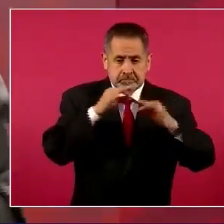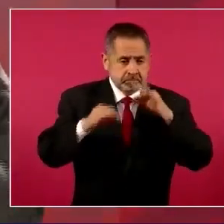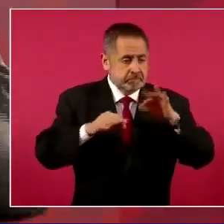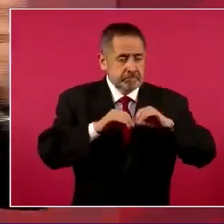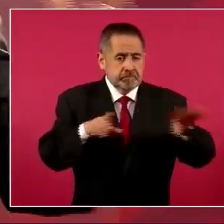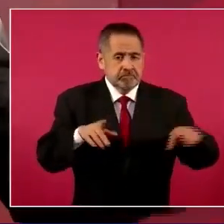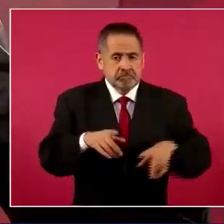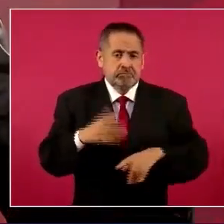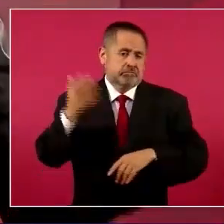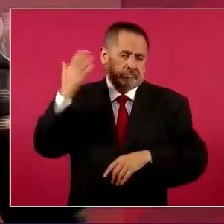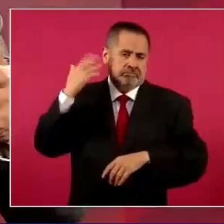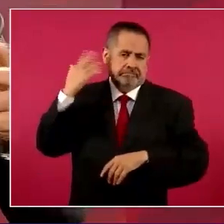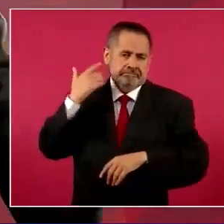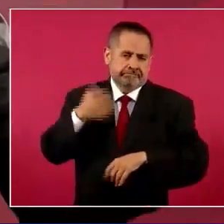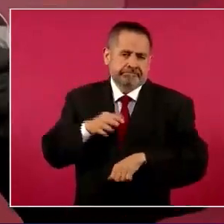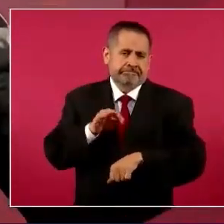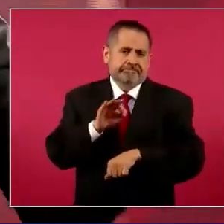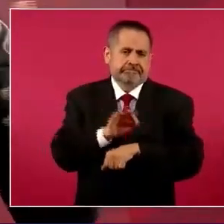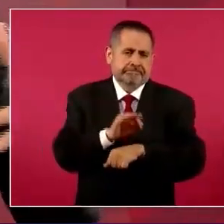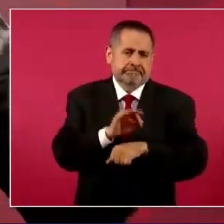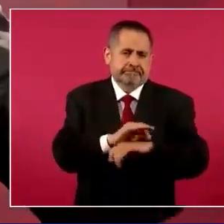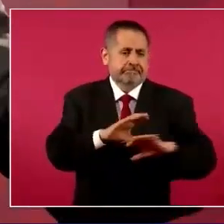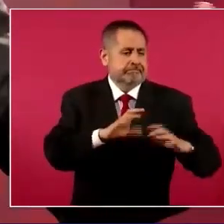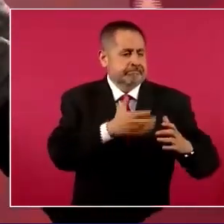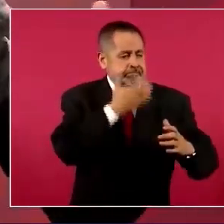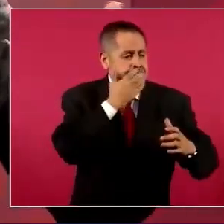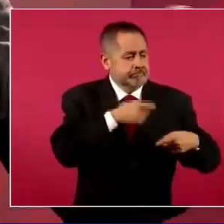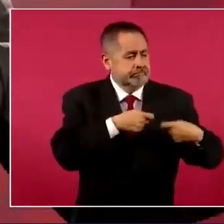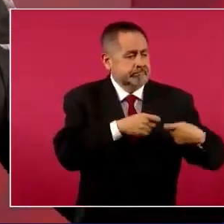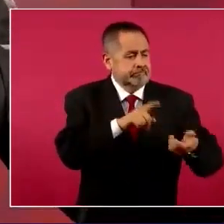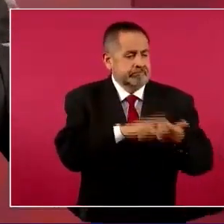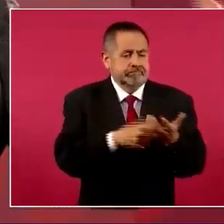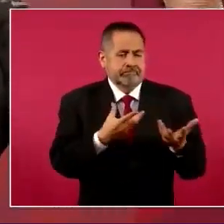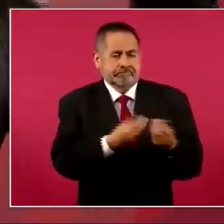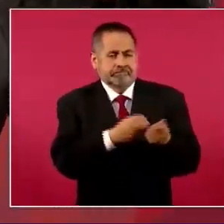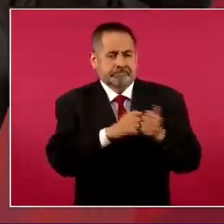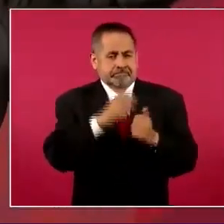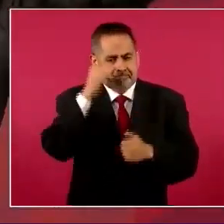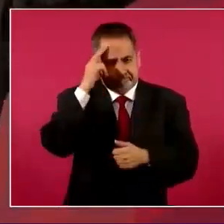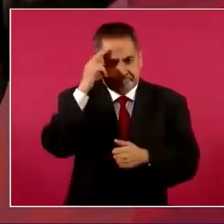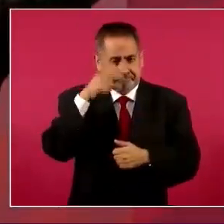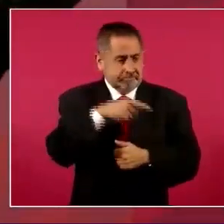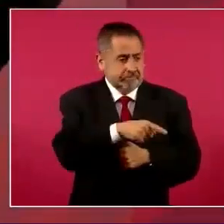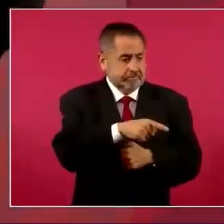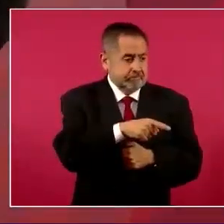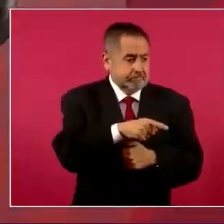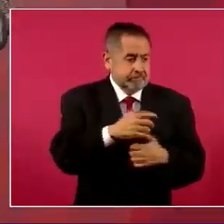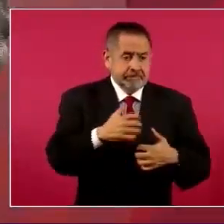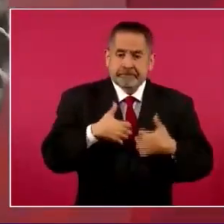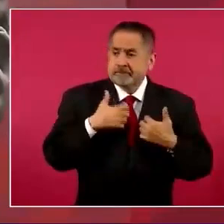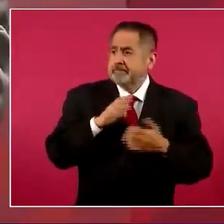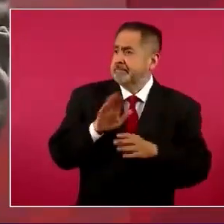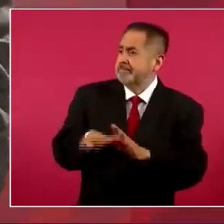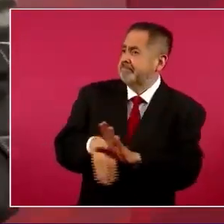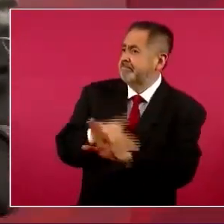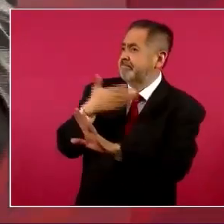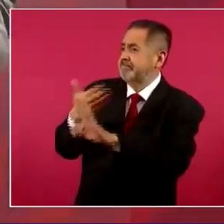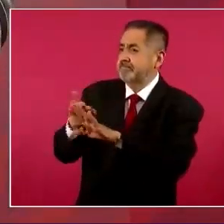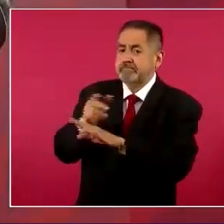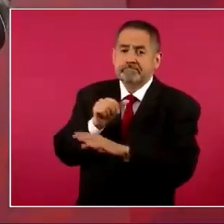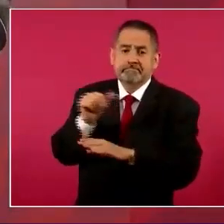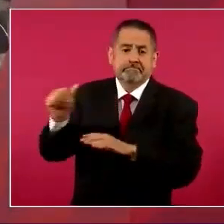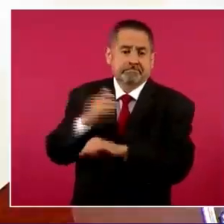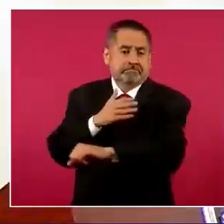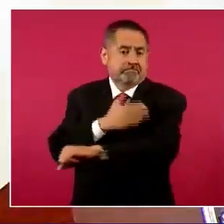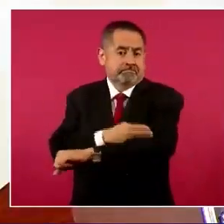que defendían al conservadurismo y a la dictadura se le lanzan a Madero en